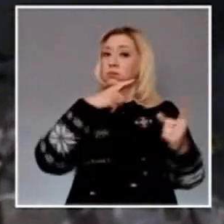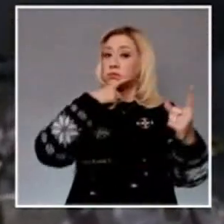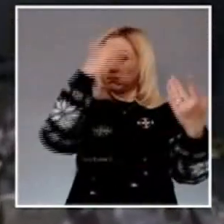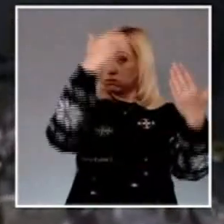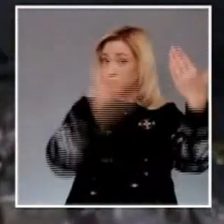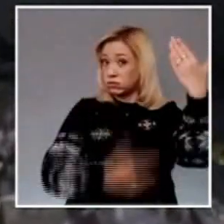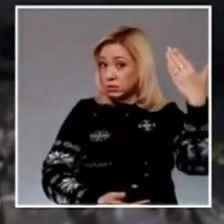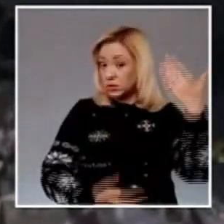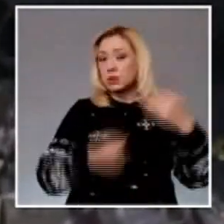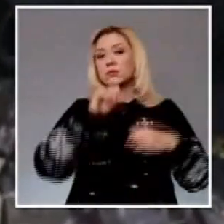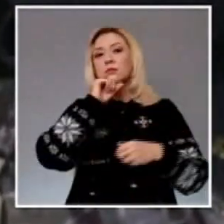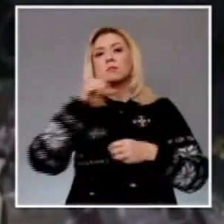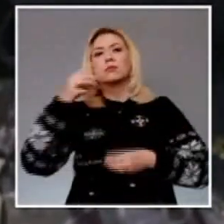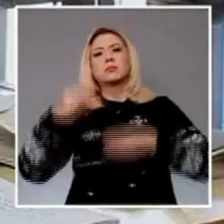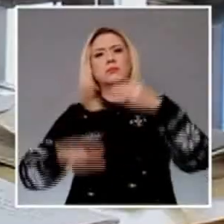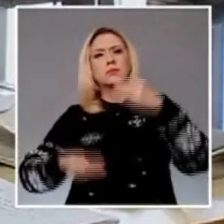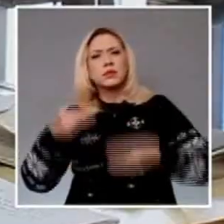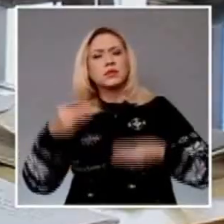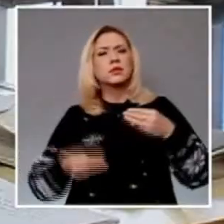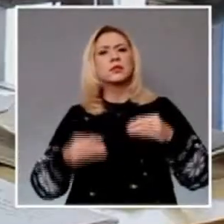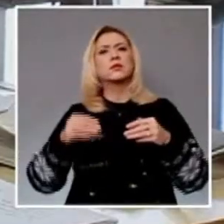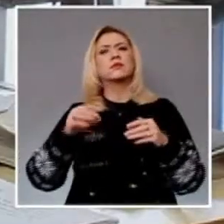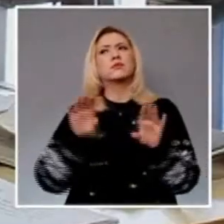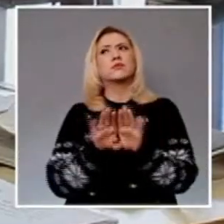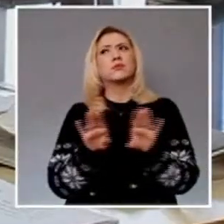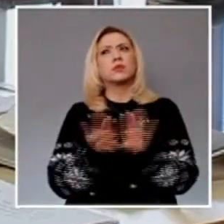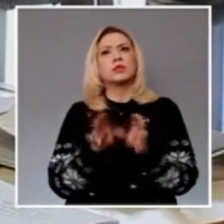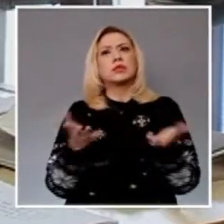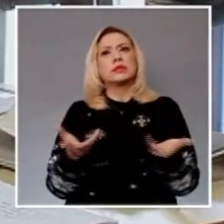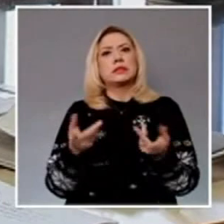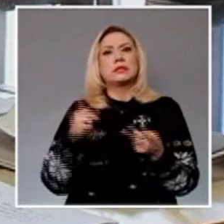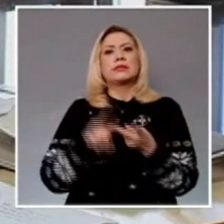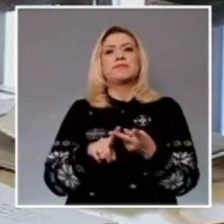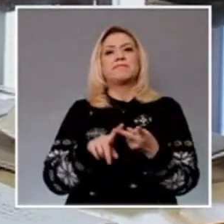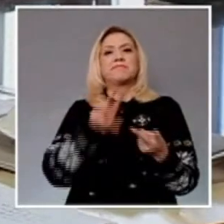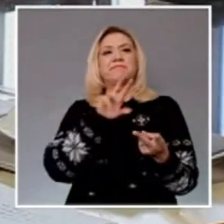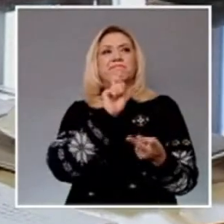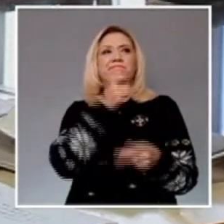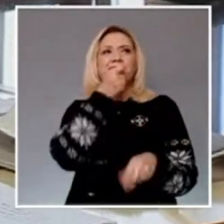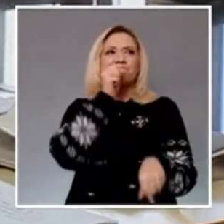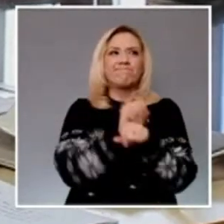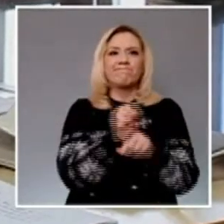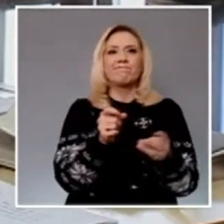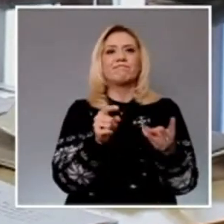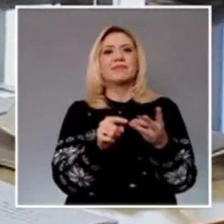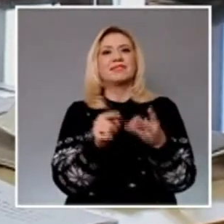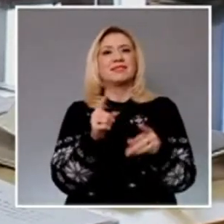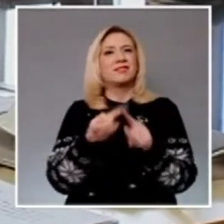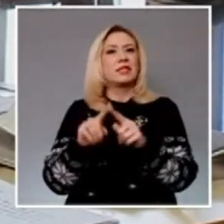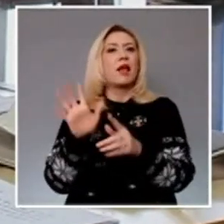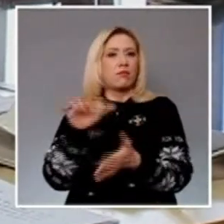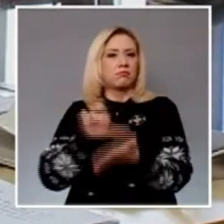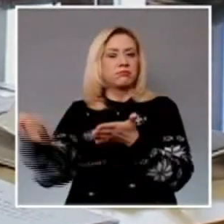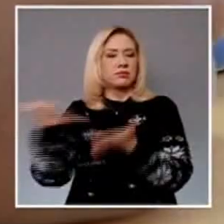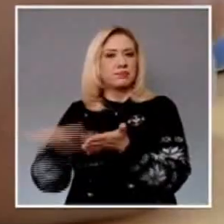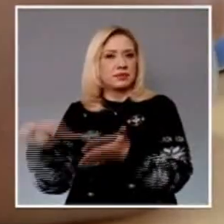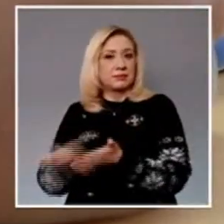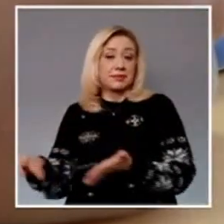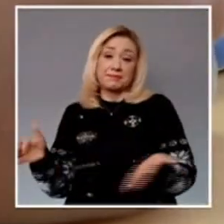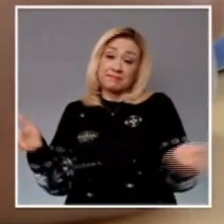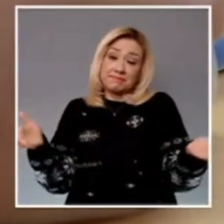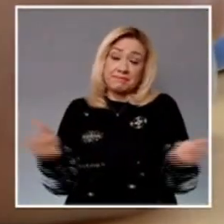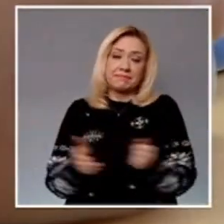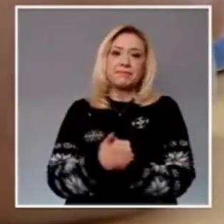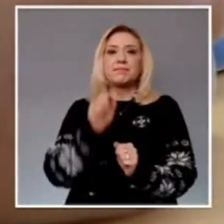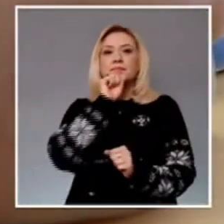de exfuncionario público y un secretario particular. Además, se cuenta con 7 carpetas de investigación iniciadas contra